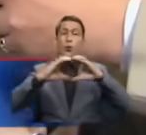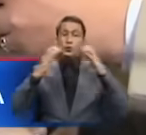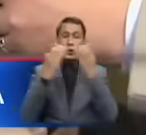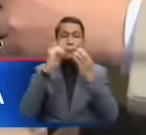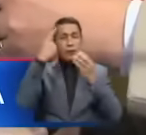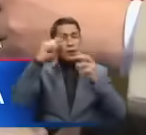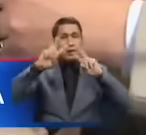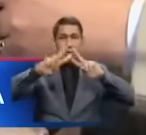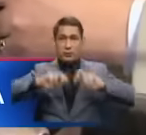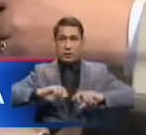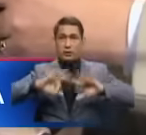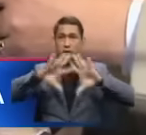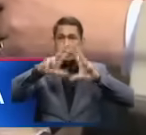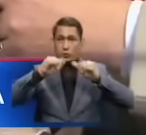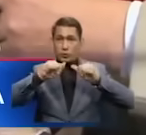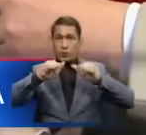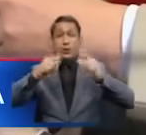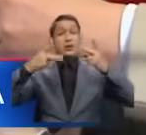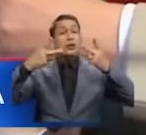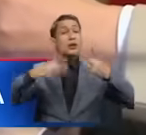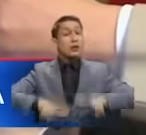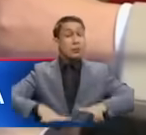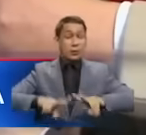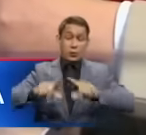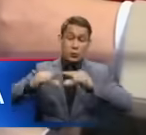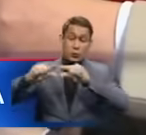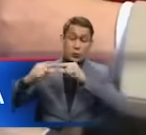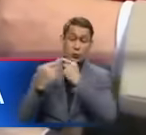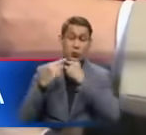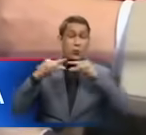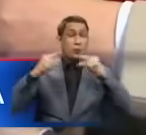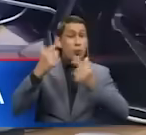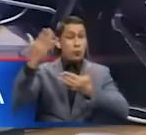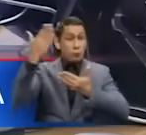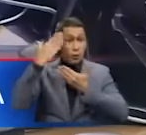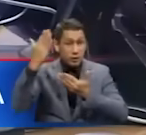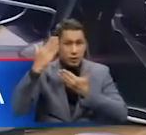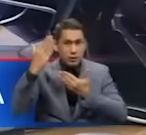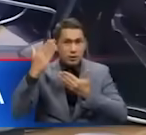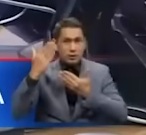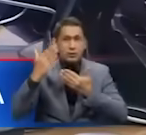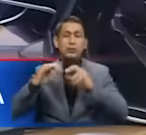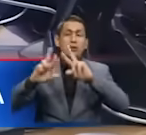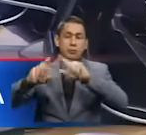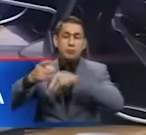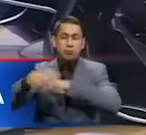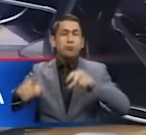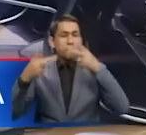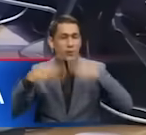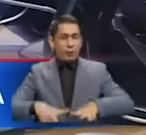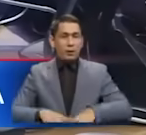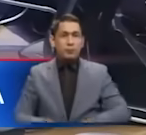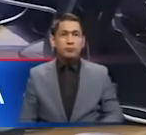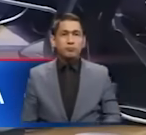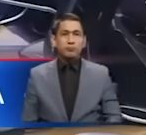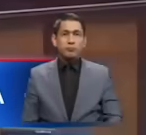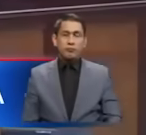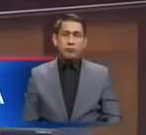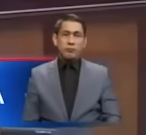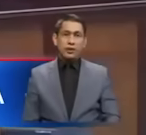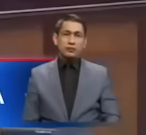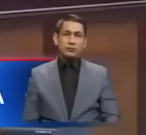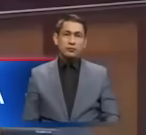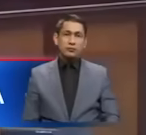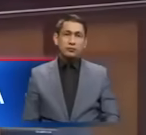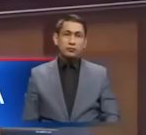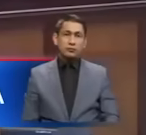activos. Y también las organizaciones políticas pasan a ser sujetos obligados para la UAF. En la Asamblea Nacional existe respaldo a la aprobación de esta ley.